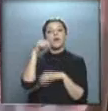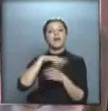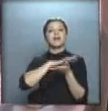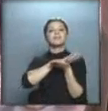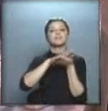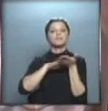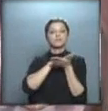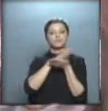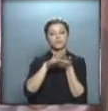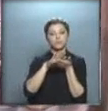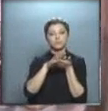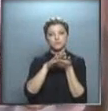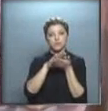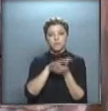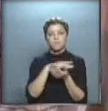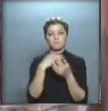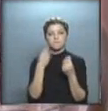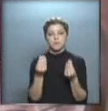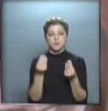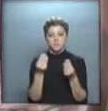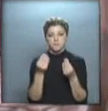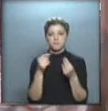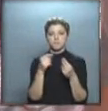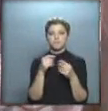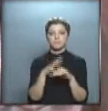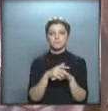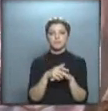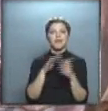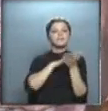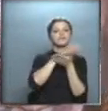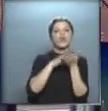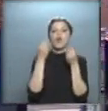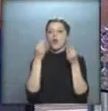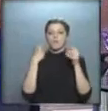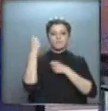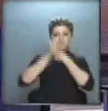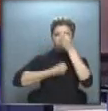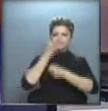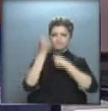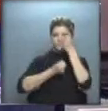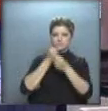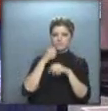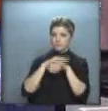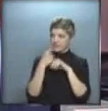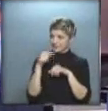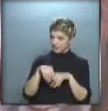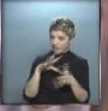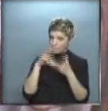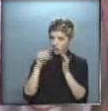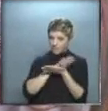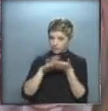resuelven, digamos que algo se arregla a las piñas siempre. O a las piñas. Ah, esa es la solución, ¿no? O agarrarse a las piñas